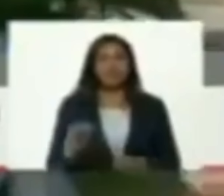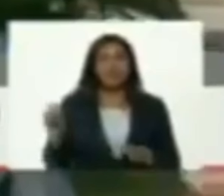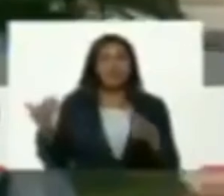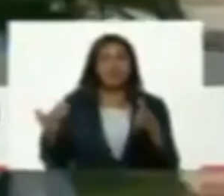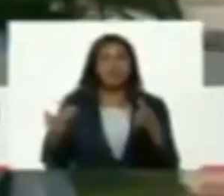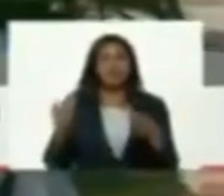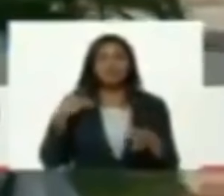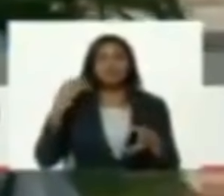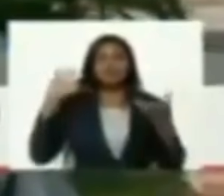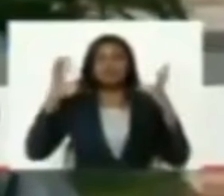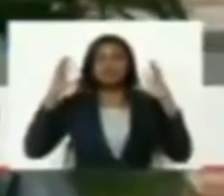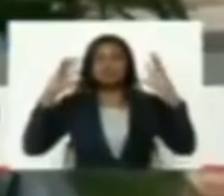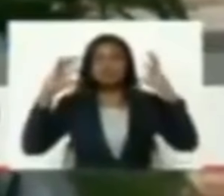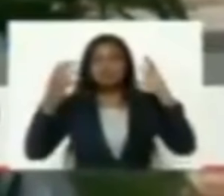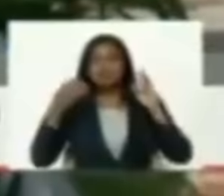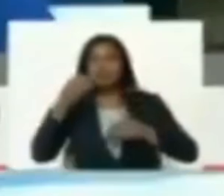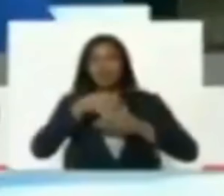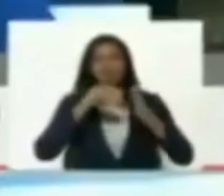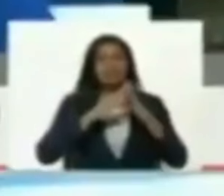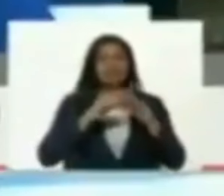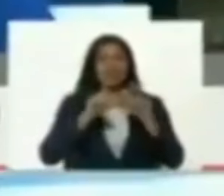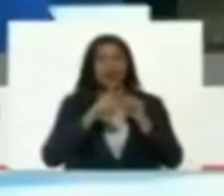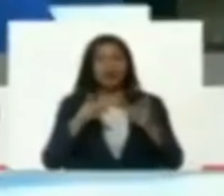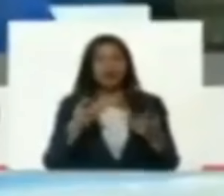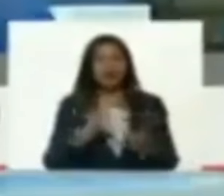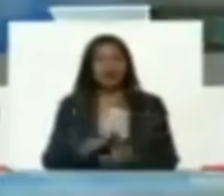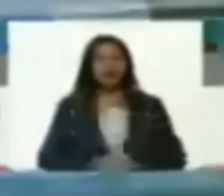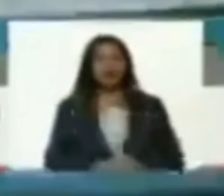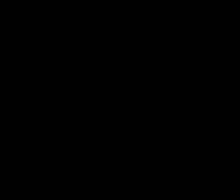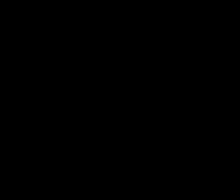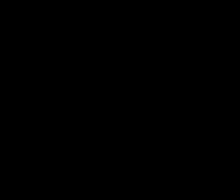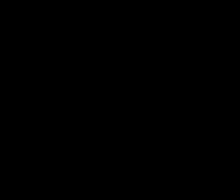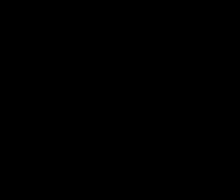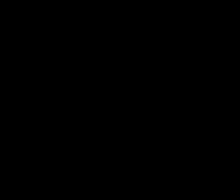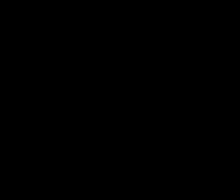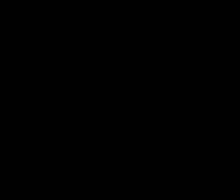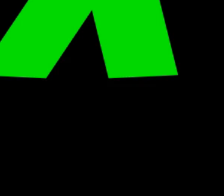Daños colaterales de la cuarentena. Bueno.